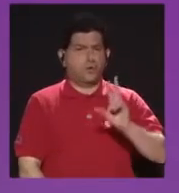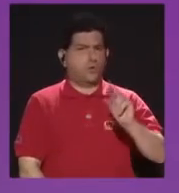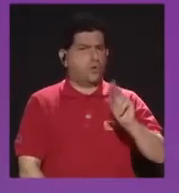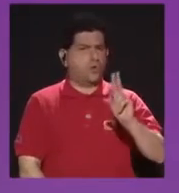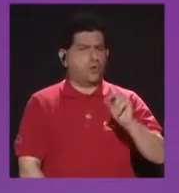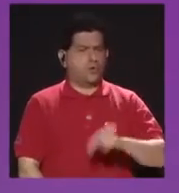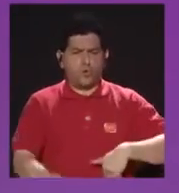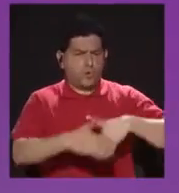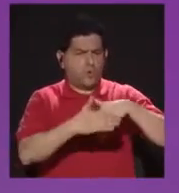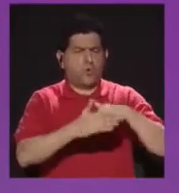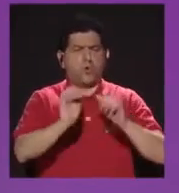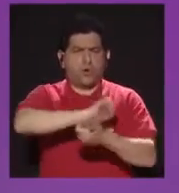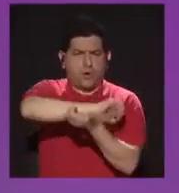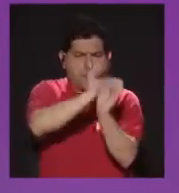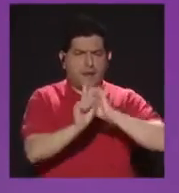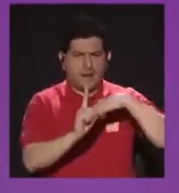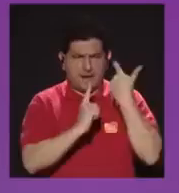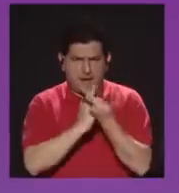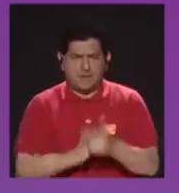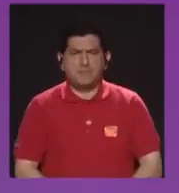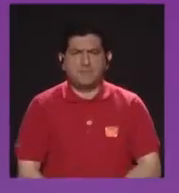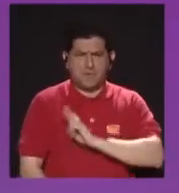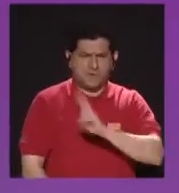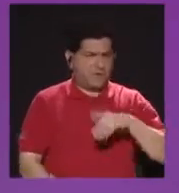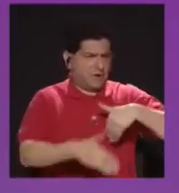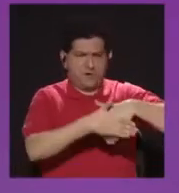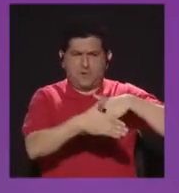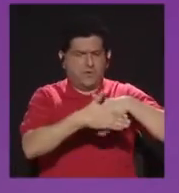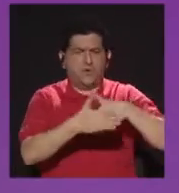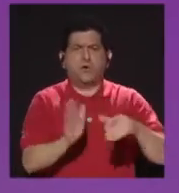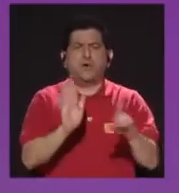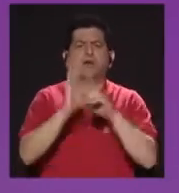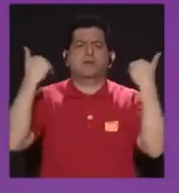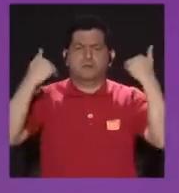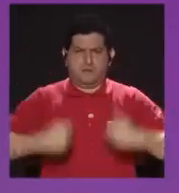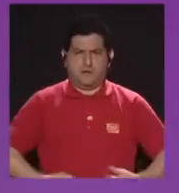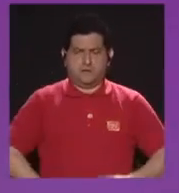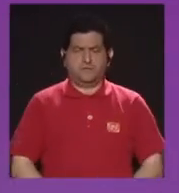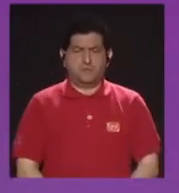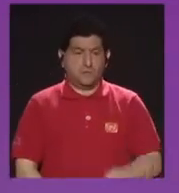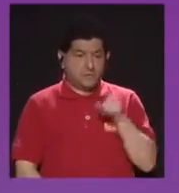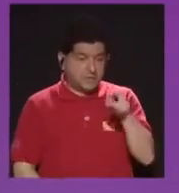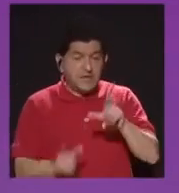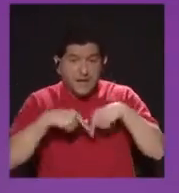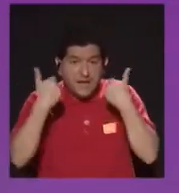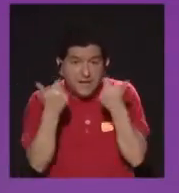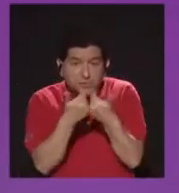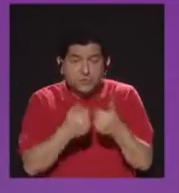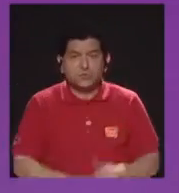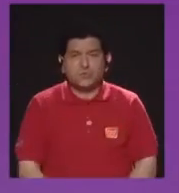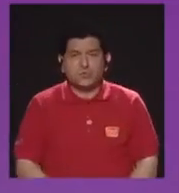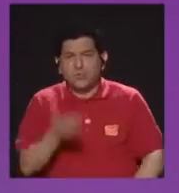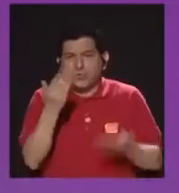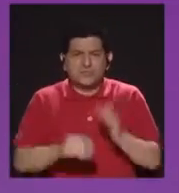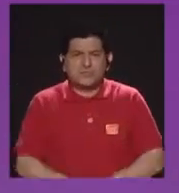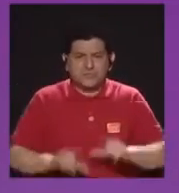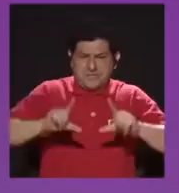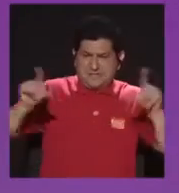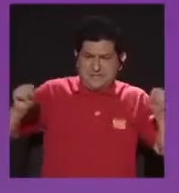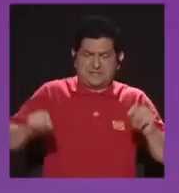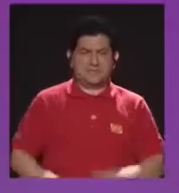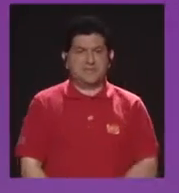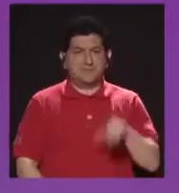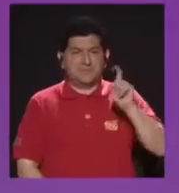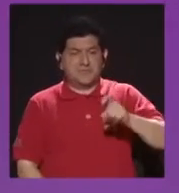un obstáculo para el cambio social que la religión no es un obstáculo para los derechos humanos y entonces esos sus grupos fundamentalistas van a tener que